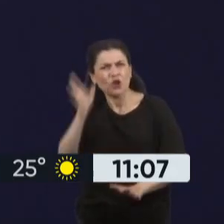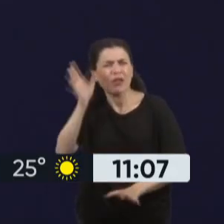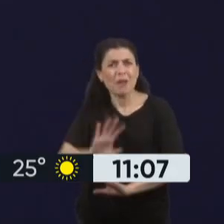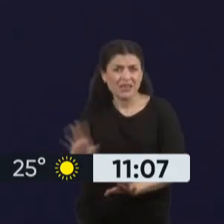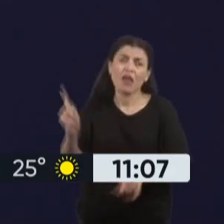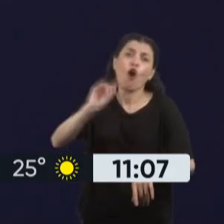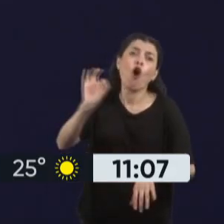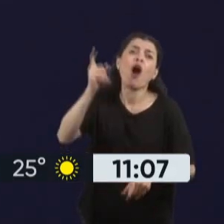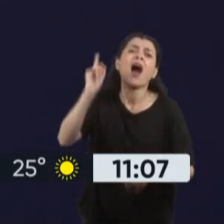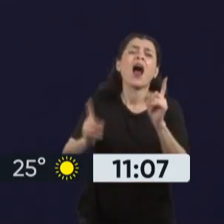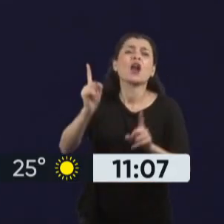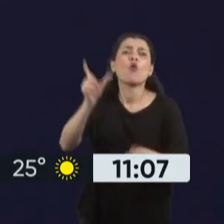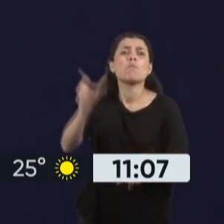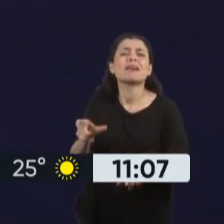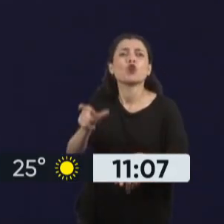algún funcionario.